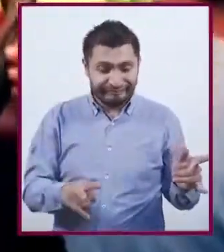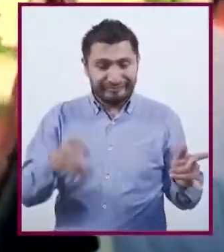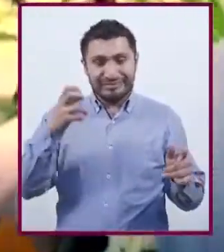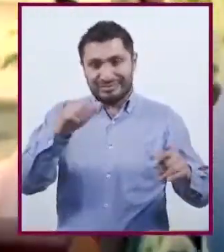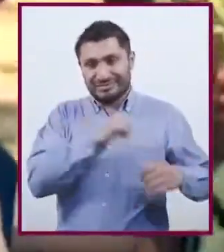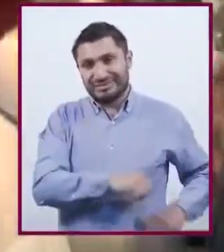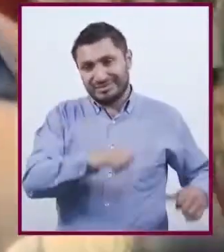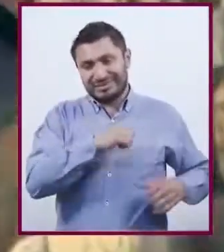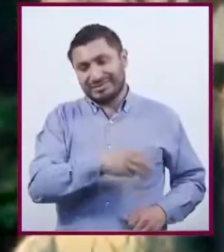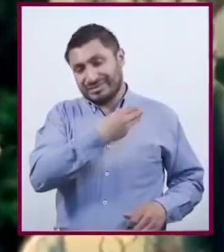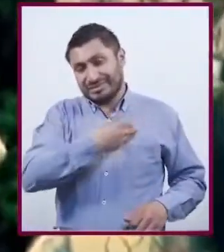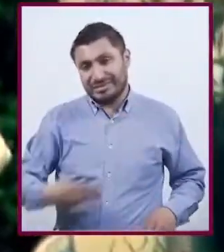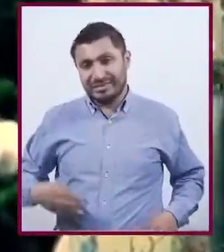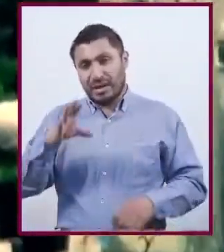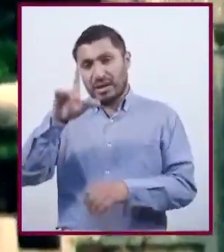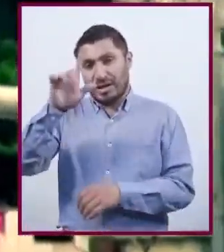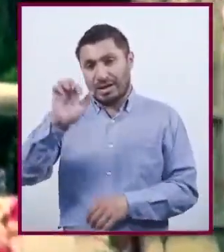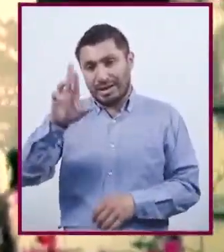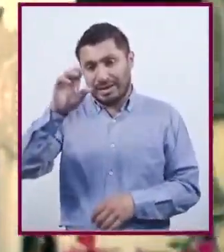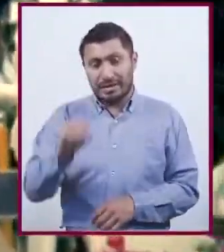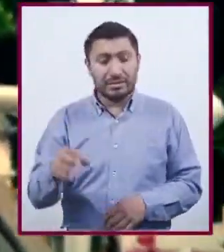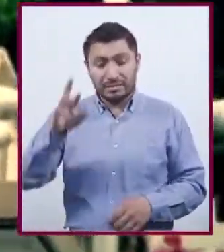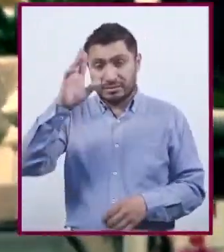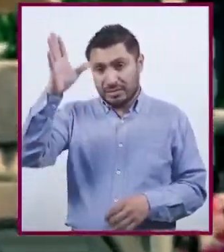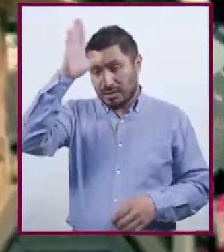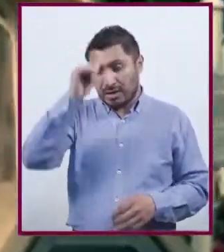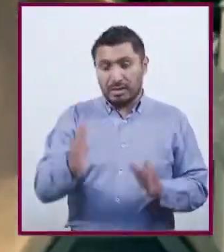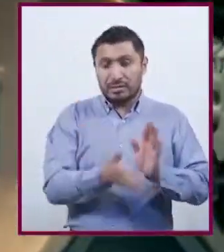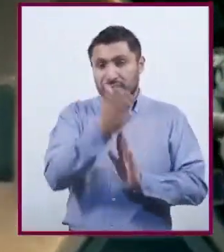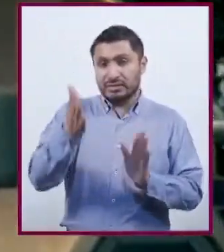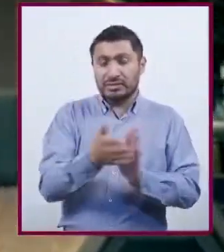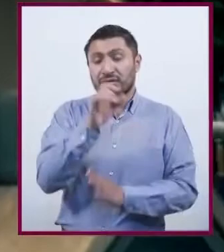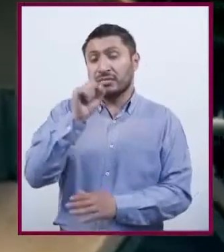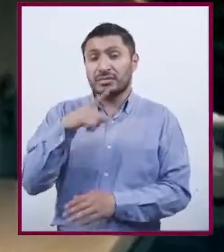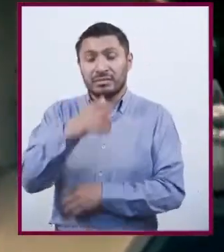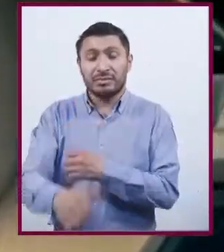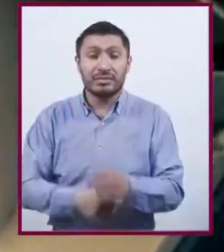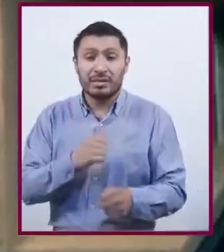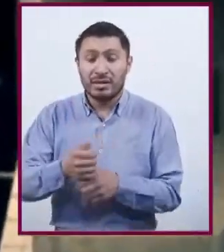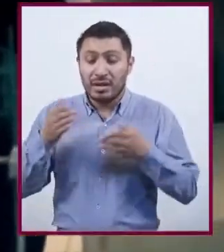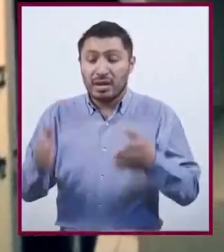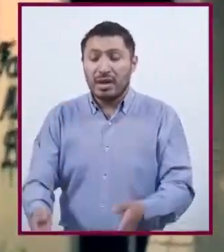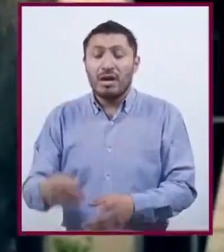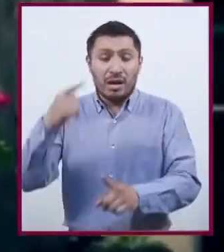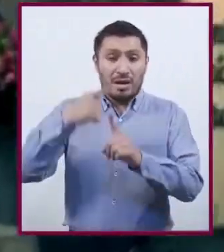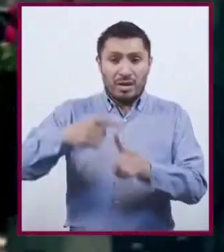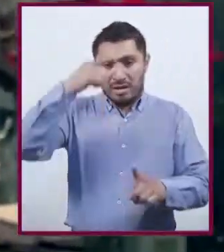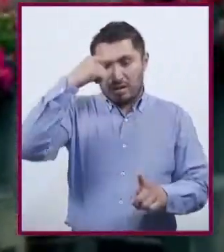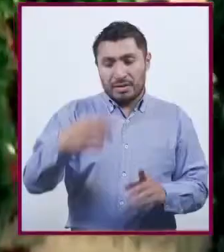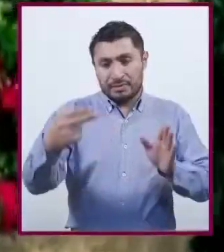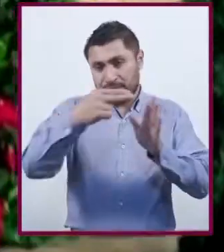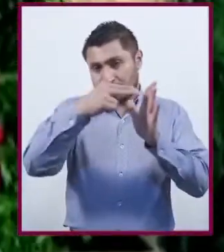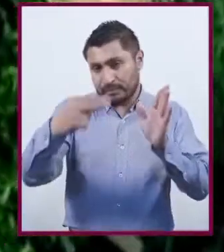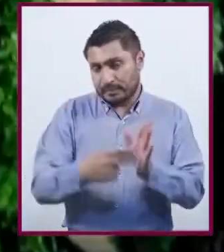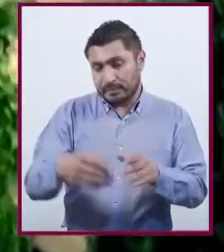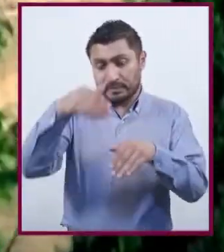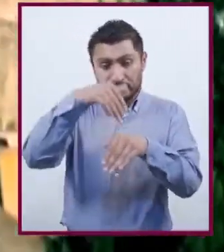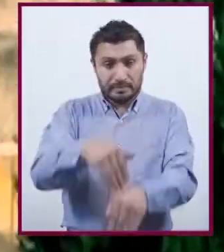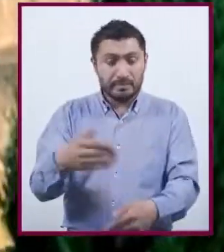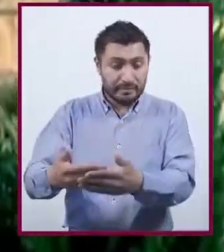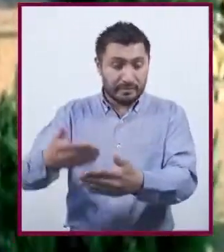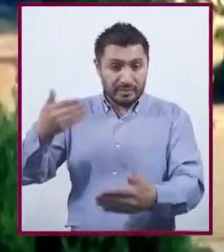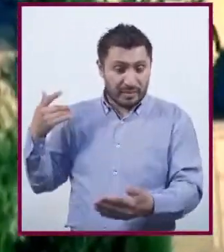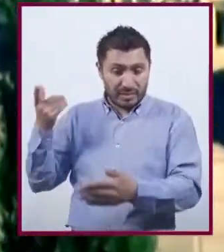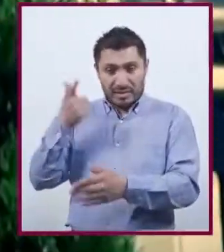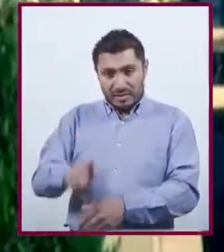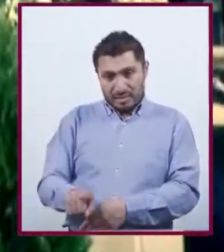clero acordaron construir en ese mismo año un cementerio considerando las disposiciones dictadas años atrás. Sin duda,